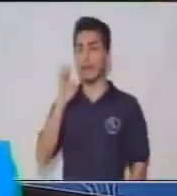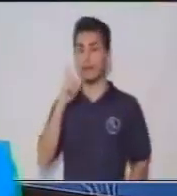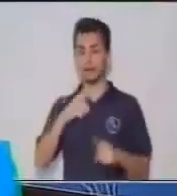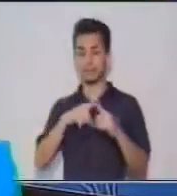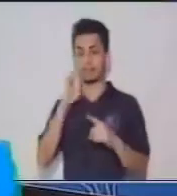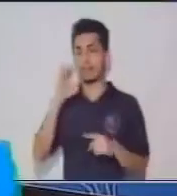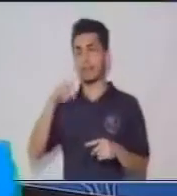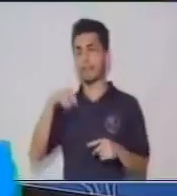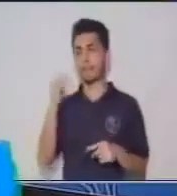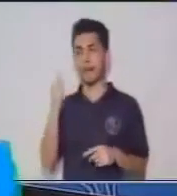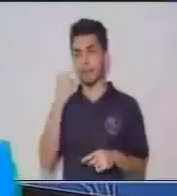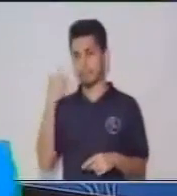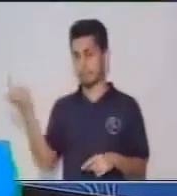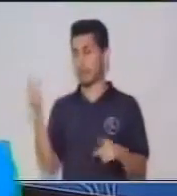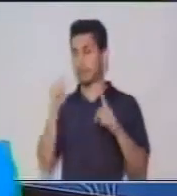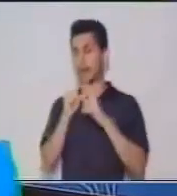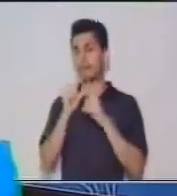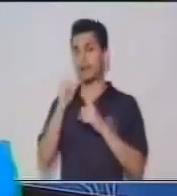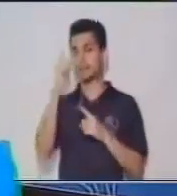sal